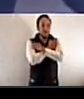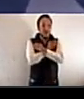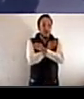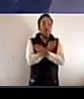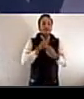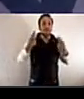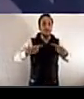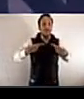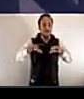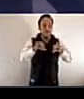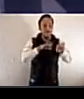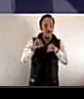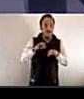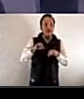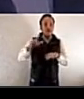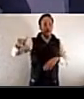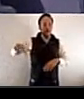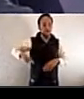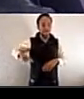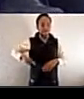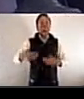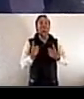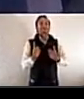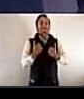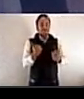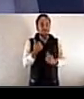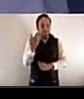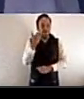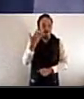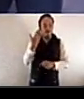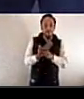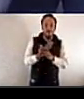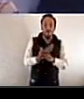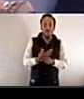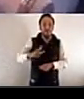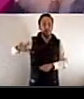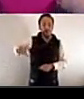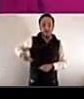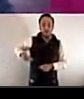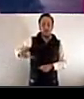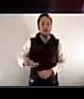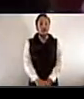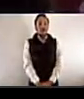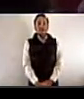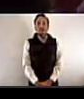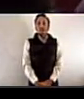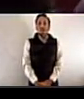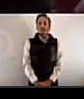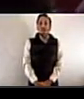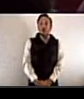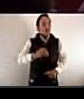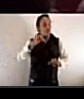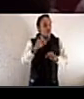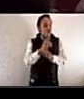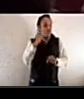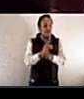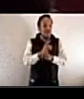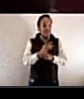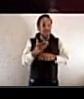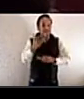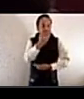necesitan comprender la responsabilidad de gobernar como una extraordinaria oportunidad de servicio